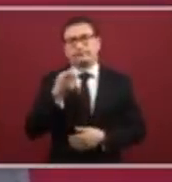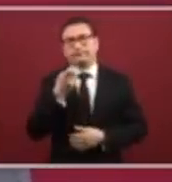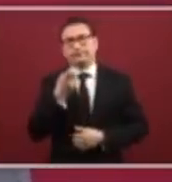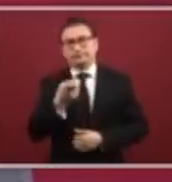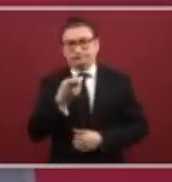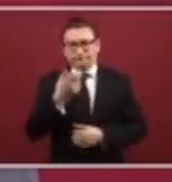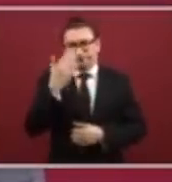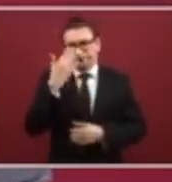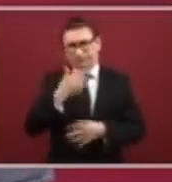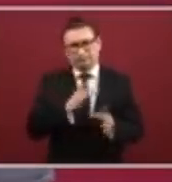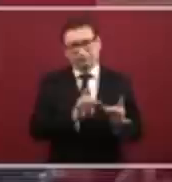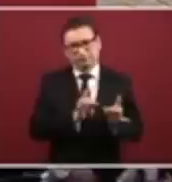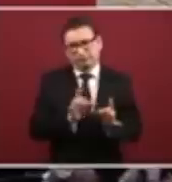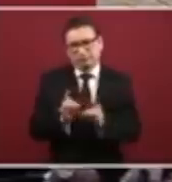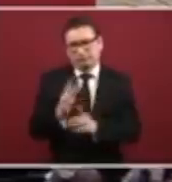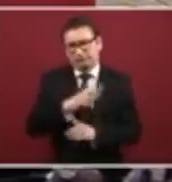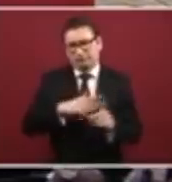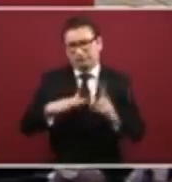especial.